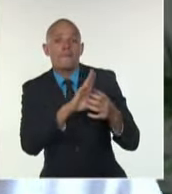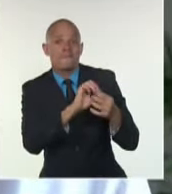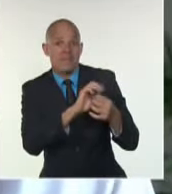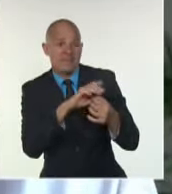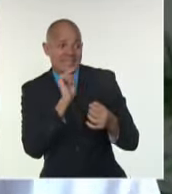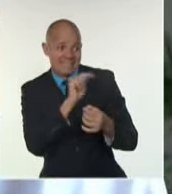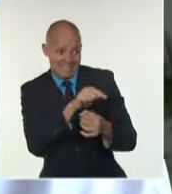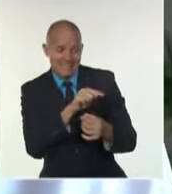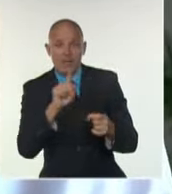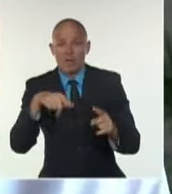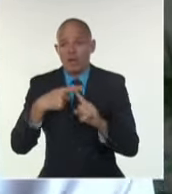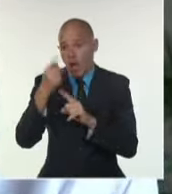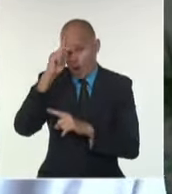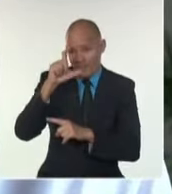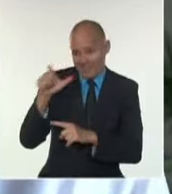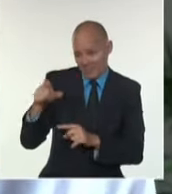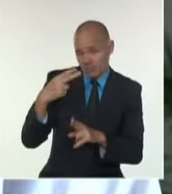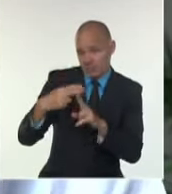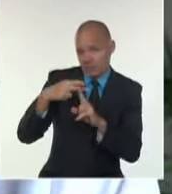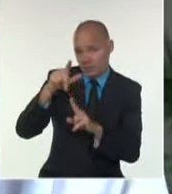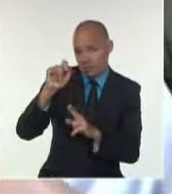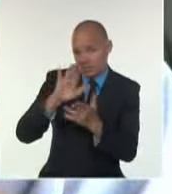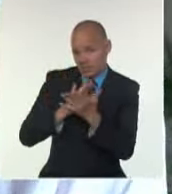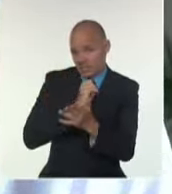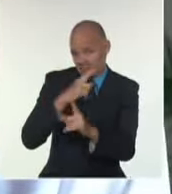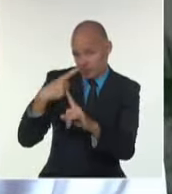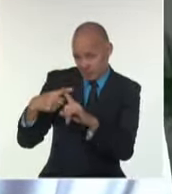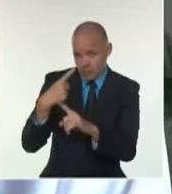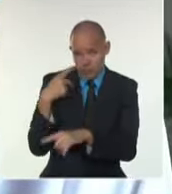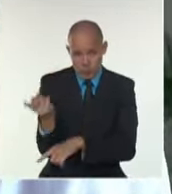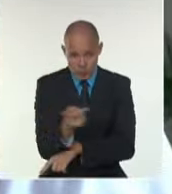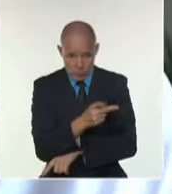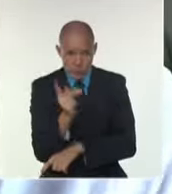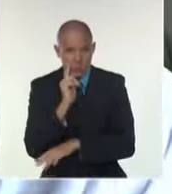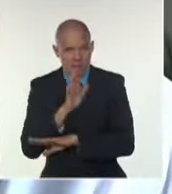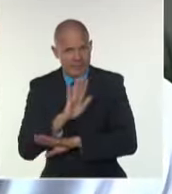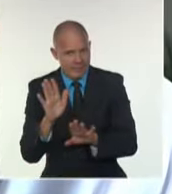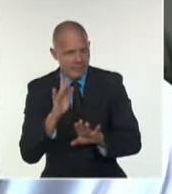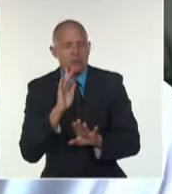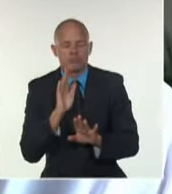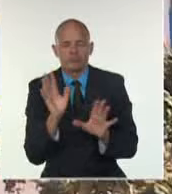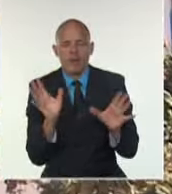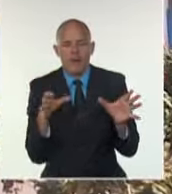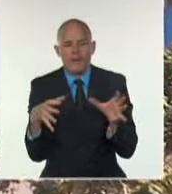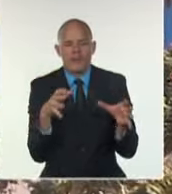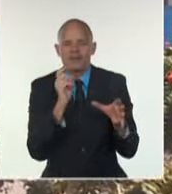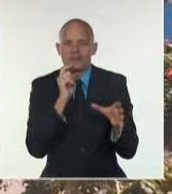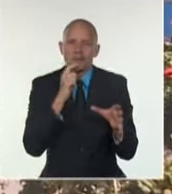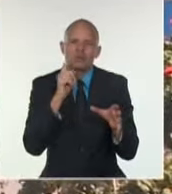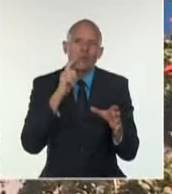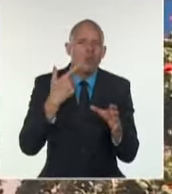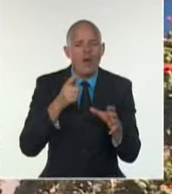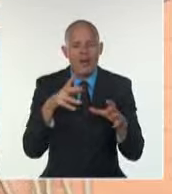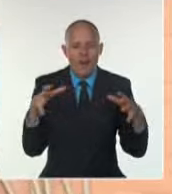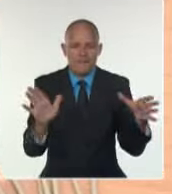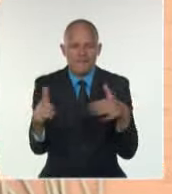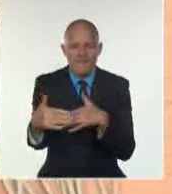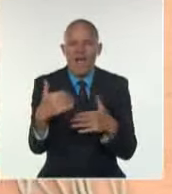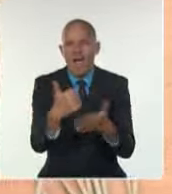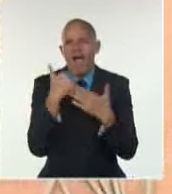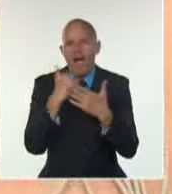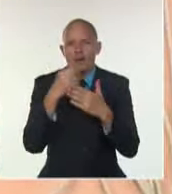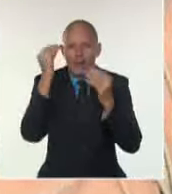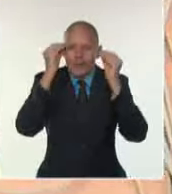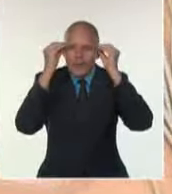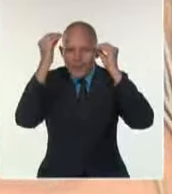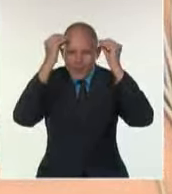el Hospital CIMEC, es un sistema que permite visualizar todas estas imágenes y hacer el abordaje quirúrgico. El Centro de Neurociencias también